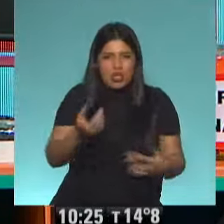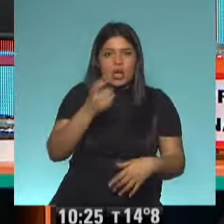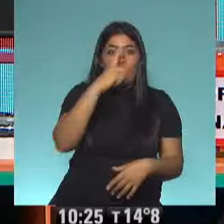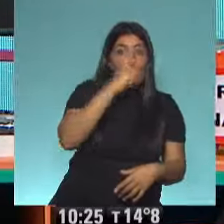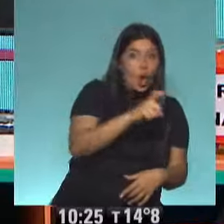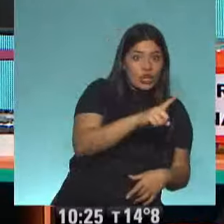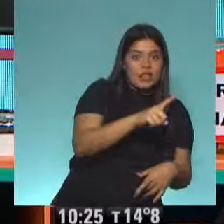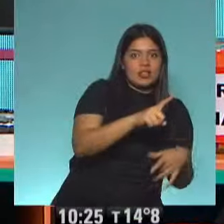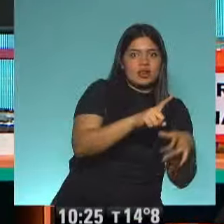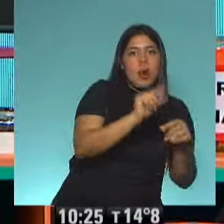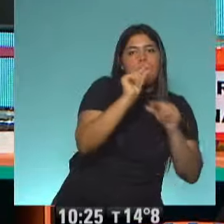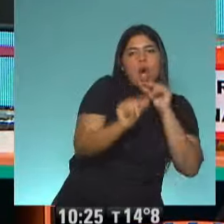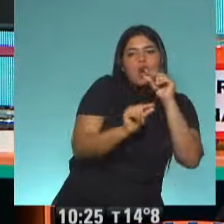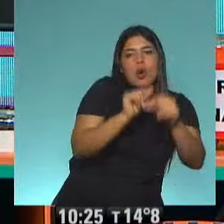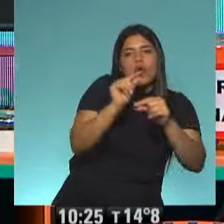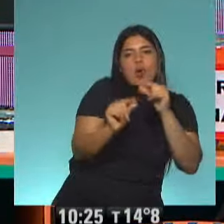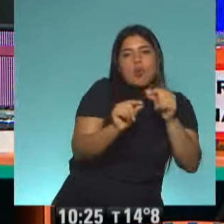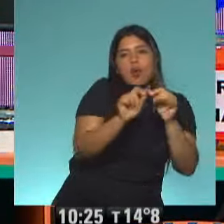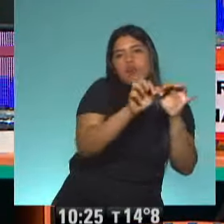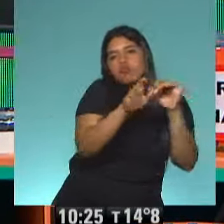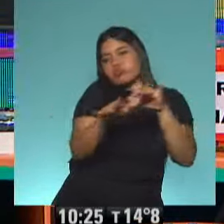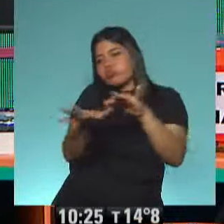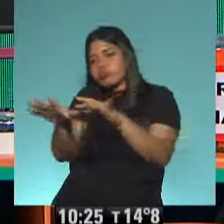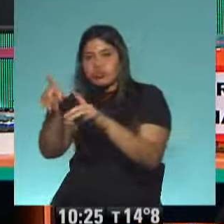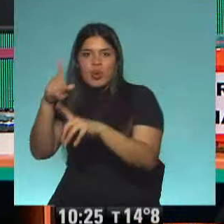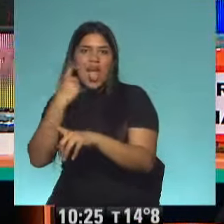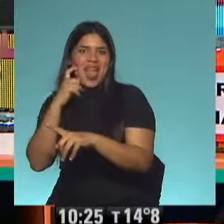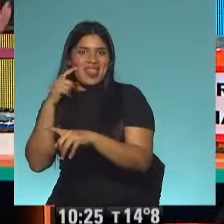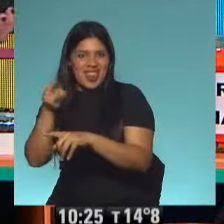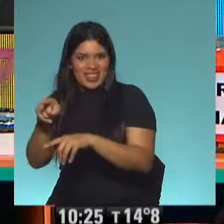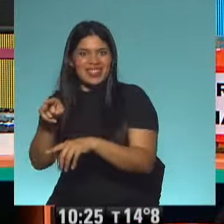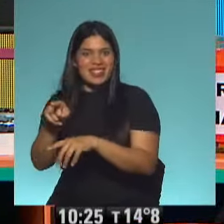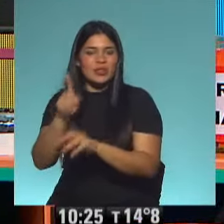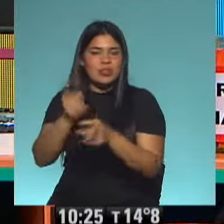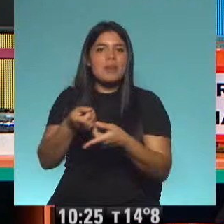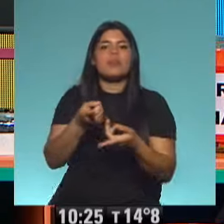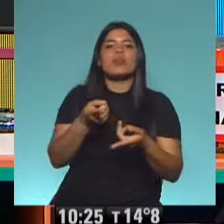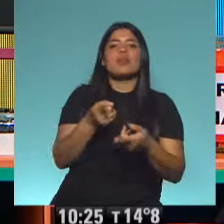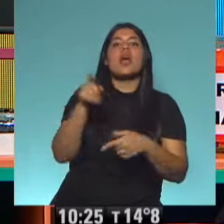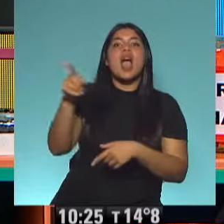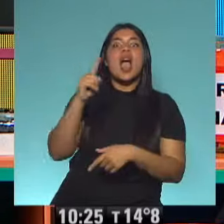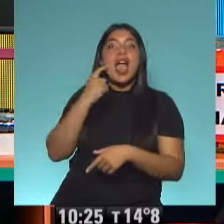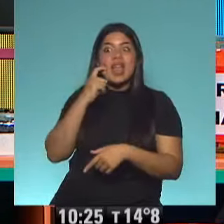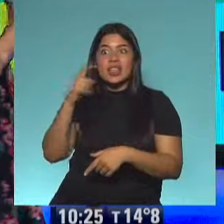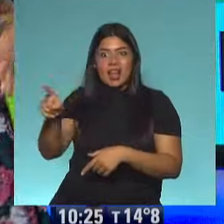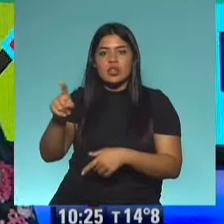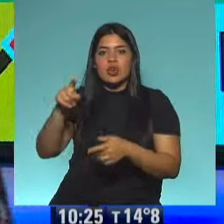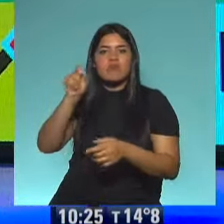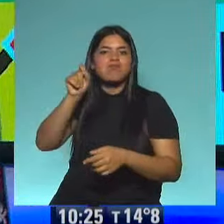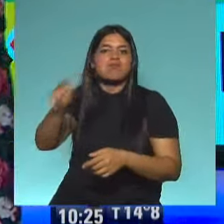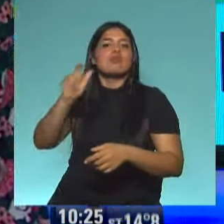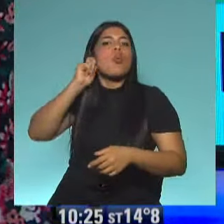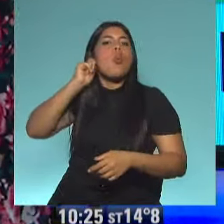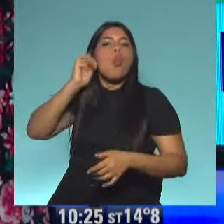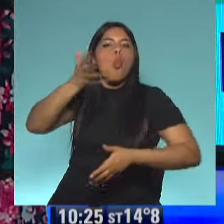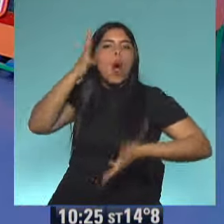contagiando el carnaval hacia Entre Ríos y el... centro carnavalesco por excelencia en Entre Ríos es Gualeguaychú. Gualeguaychú, ¿sí? Ahí tenemos una